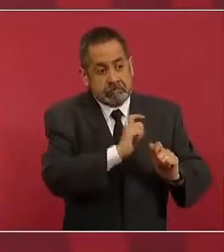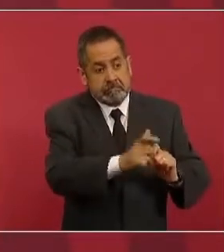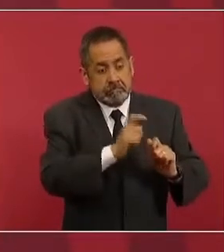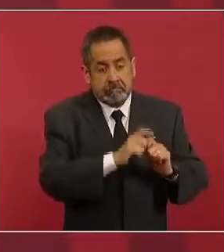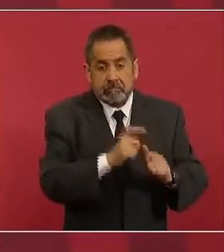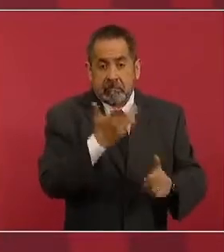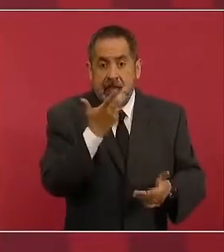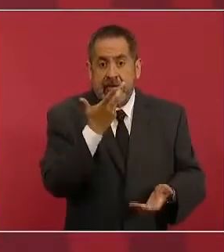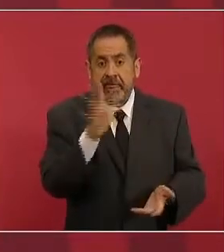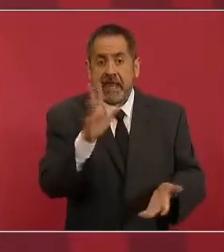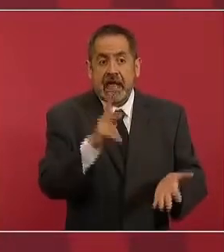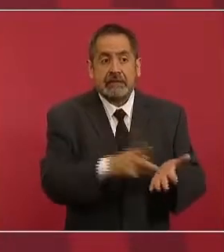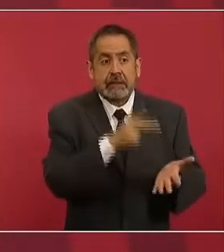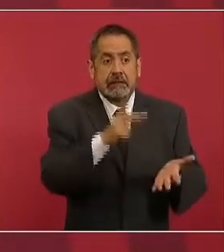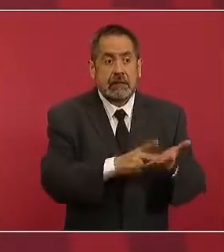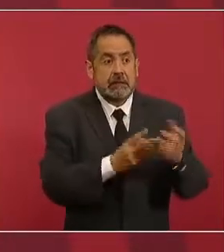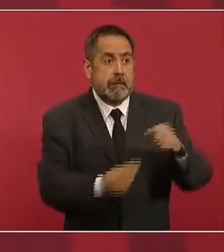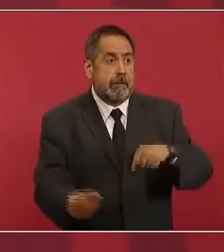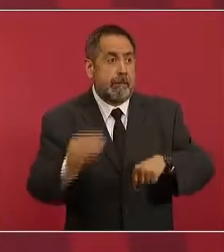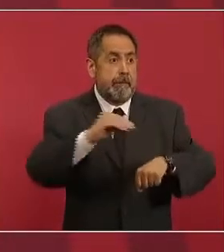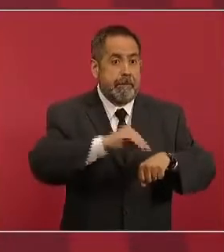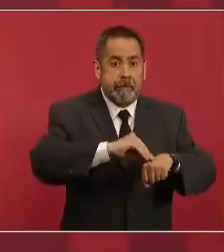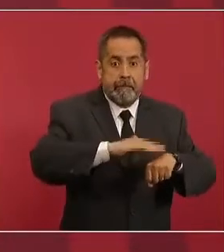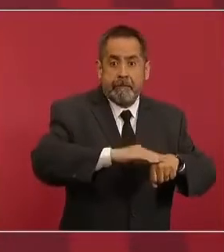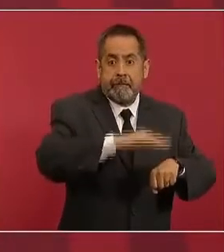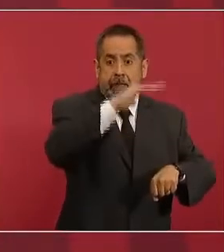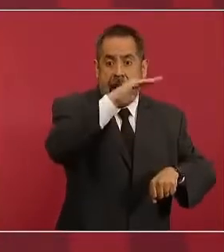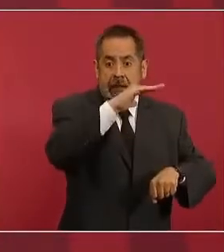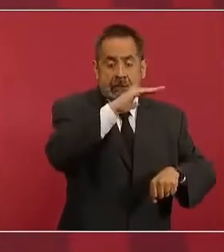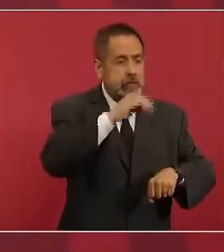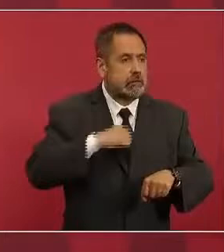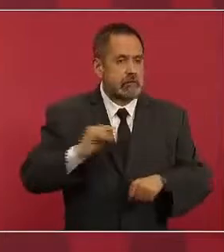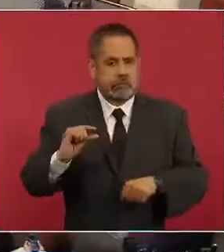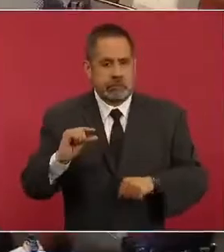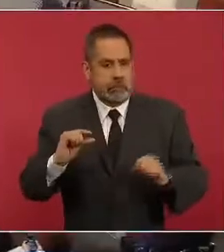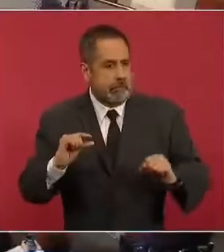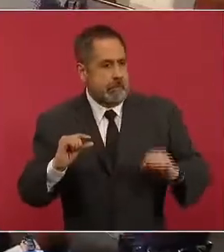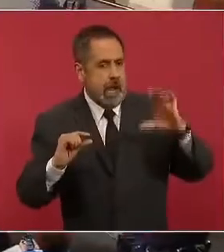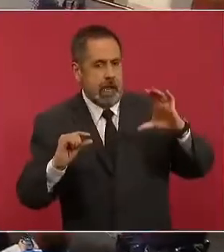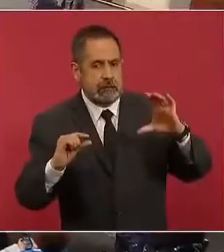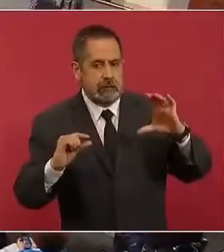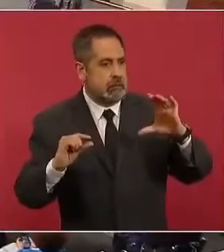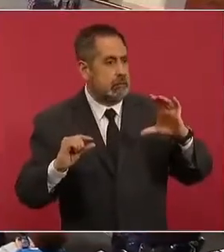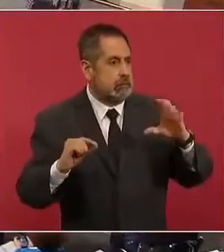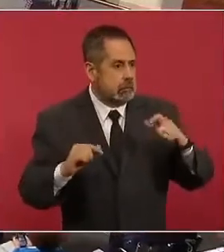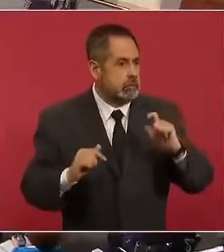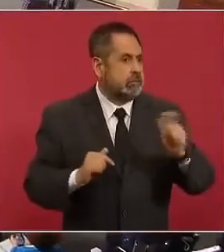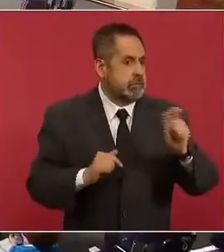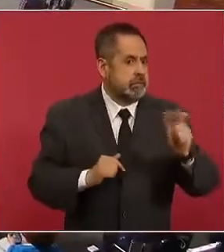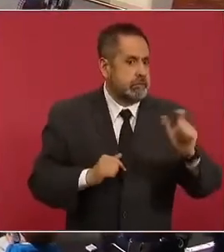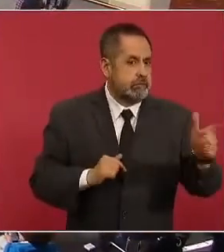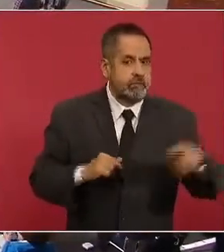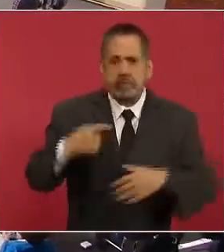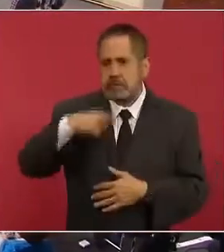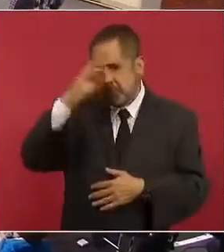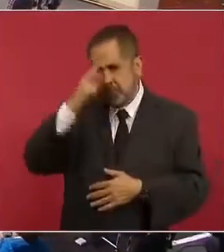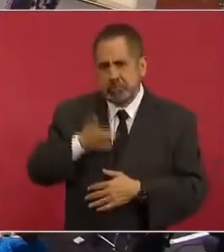10 veces más por la luz que lo que se paga en México.